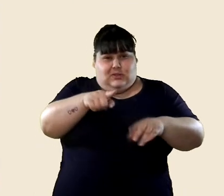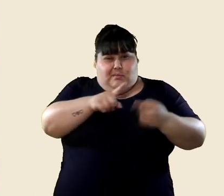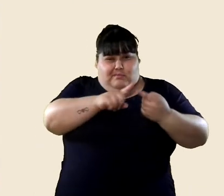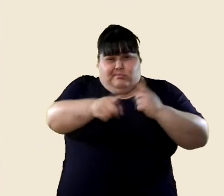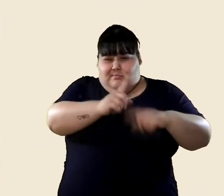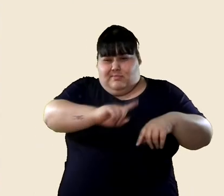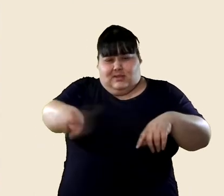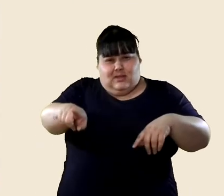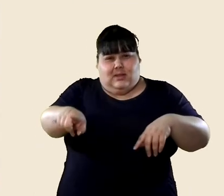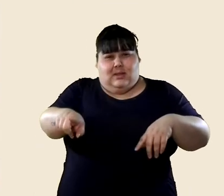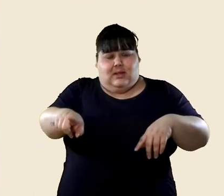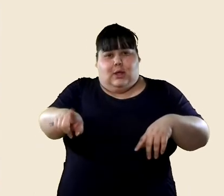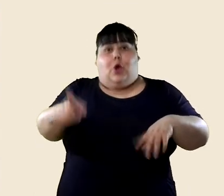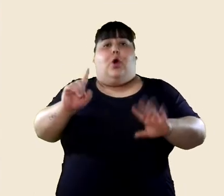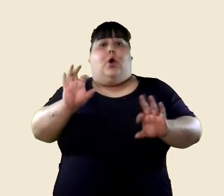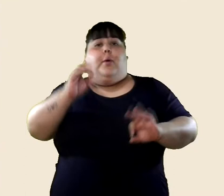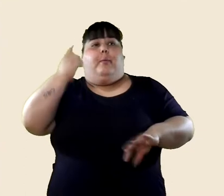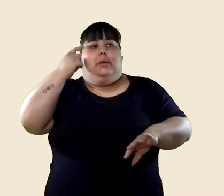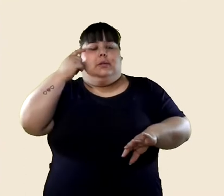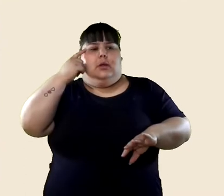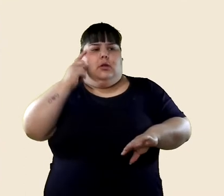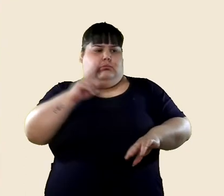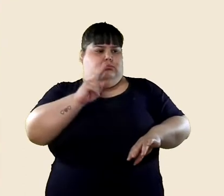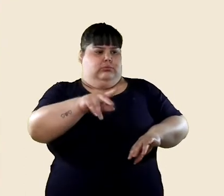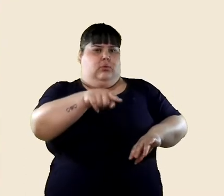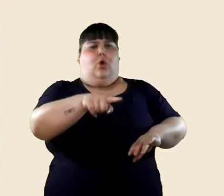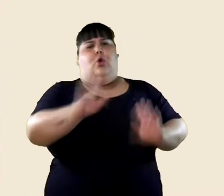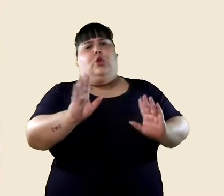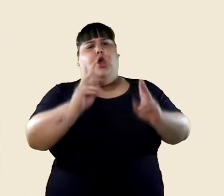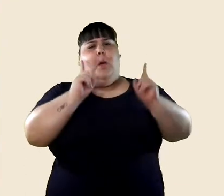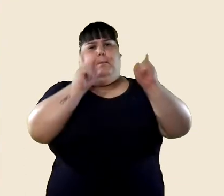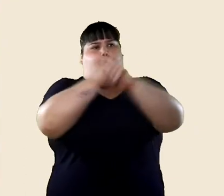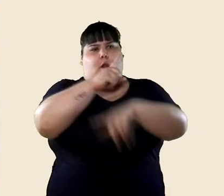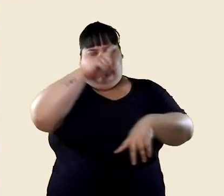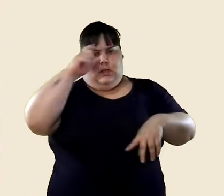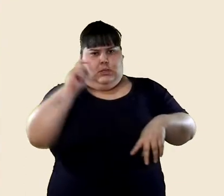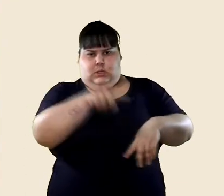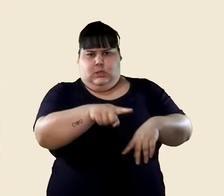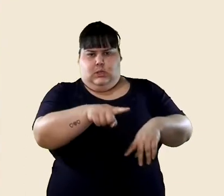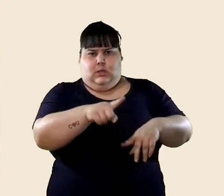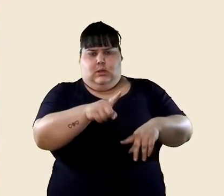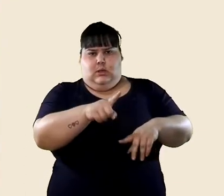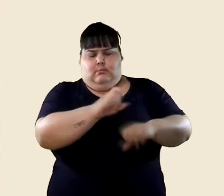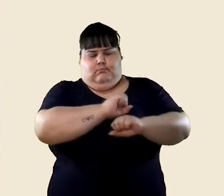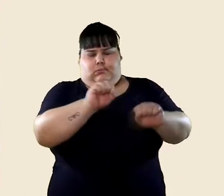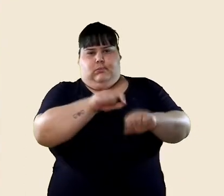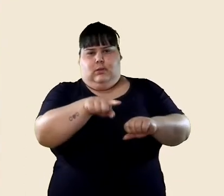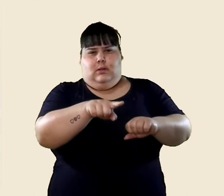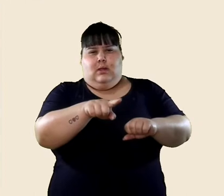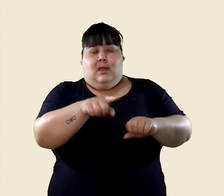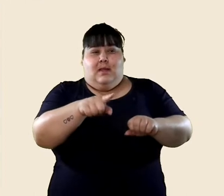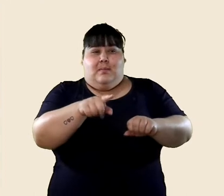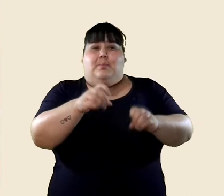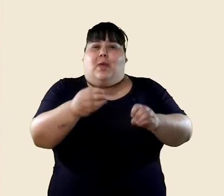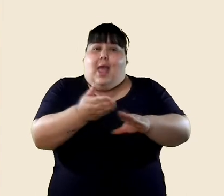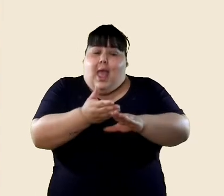o el pensar que estamos frente a una situación patológica o disruptiva, previamente a pensar en